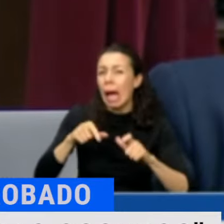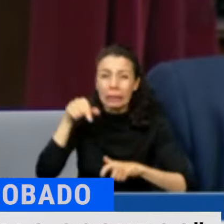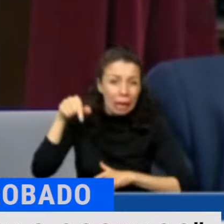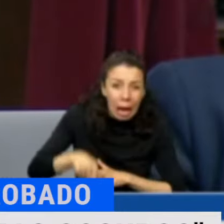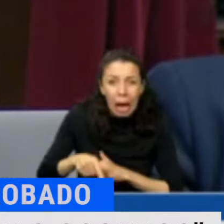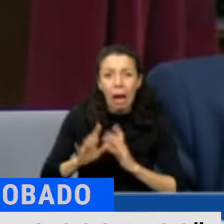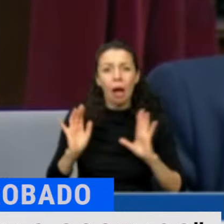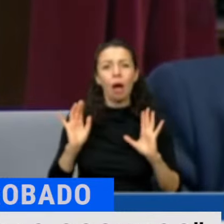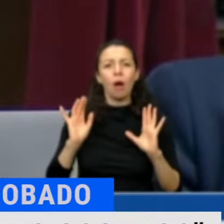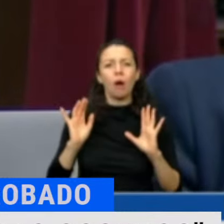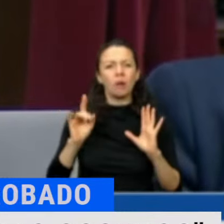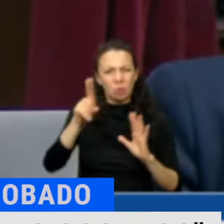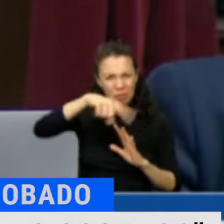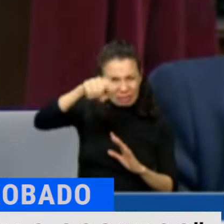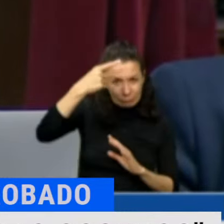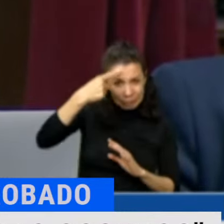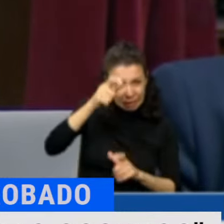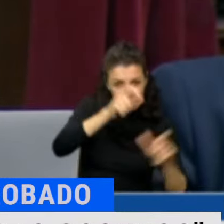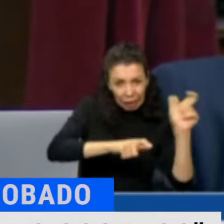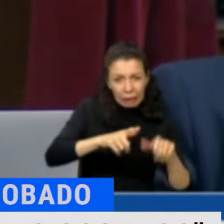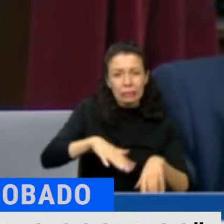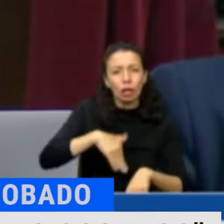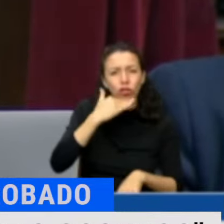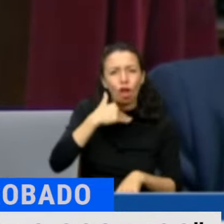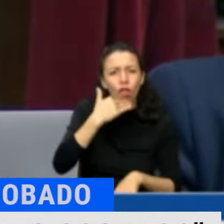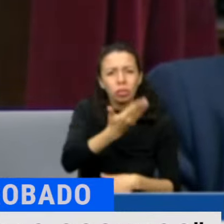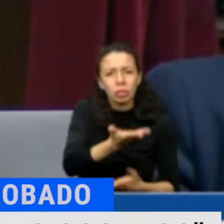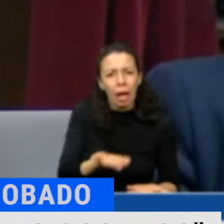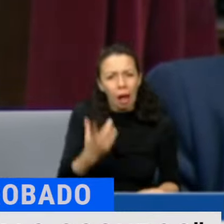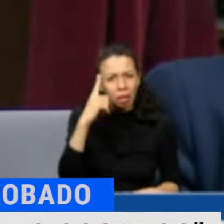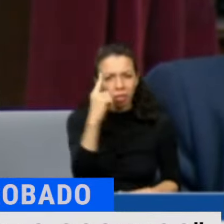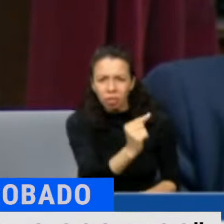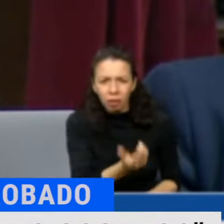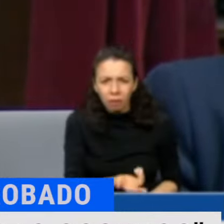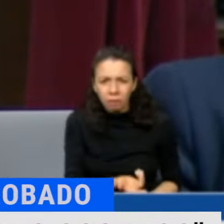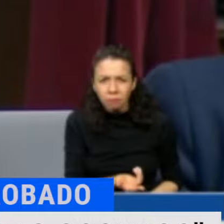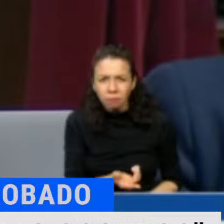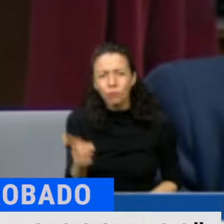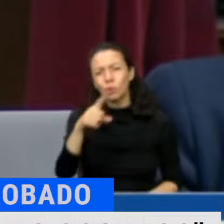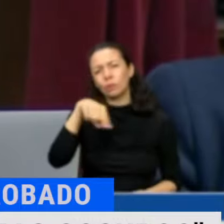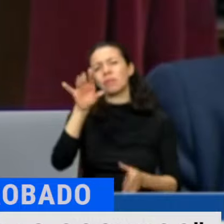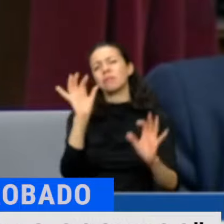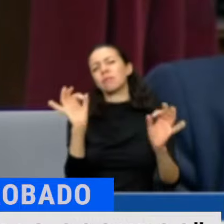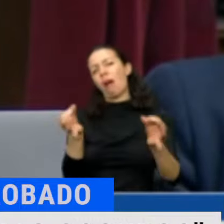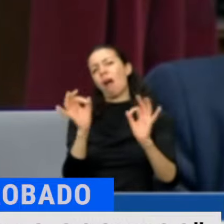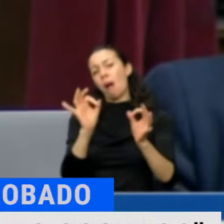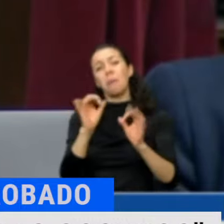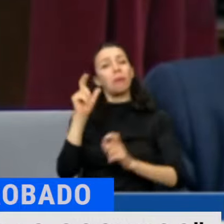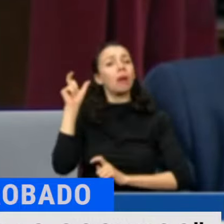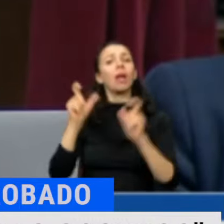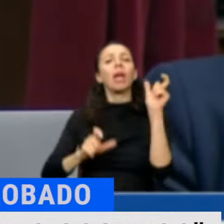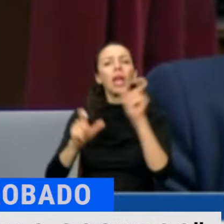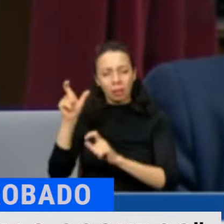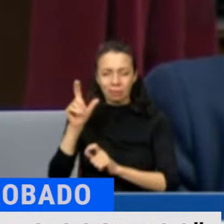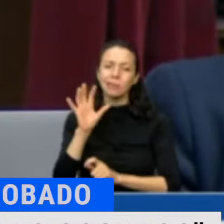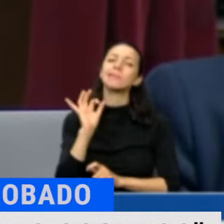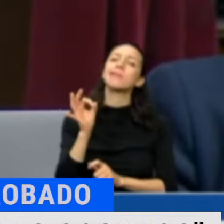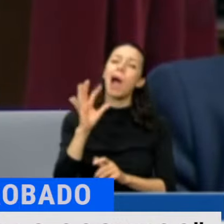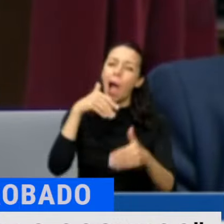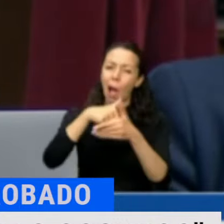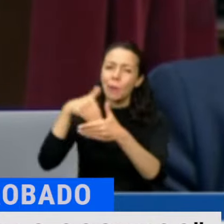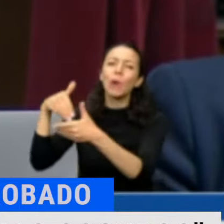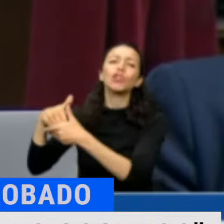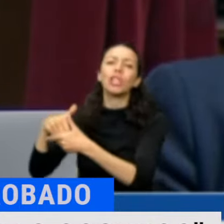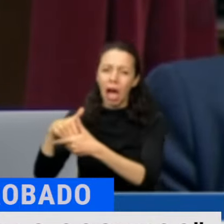están aportando normalmente y que va, imagínense que usted tiene un dinero en el banco, saca el banco y quiero comprar una casa. Yo me voy con otro dinero que saco